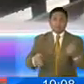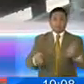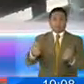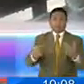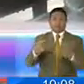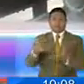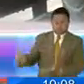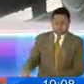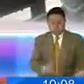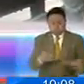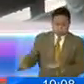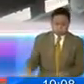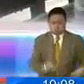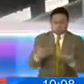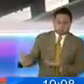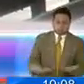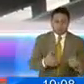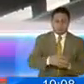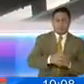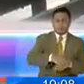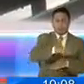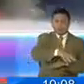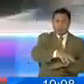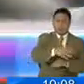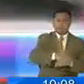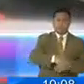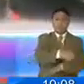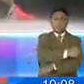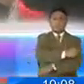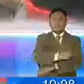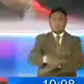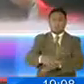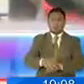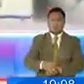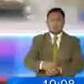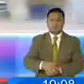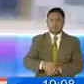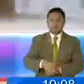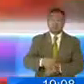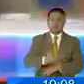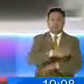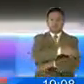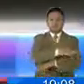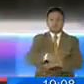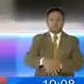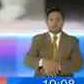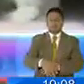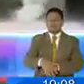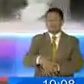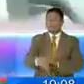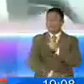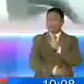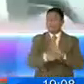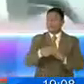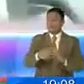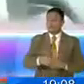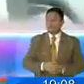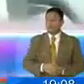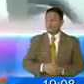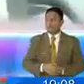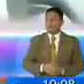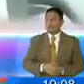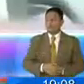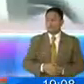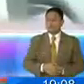kits electorales para las provincias amazónicas de Morona, Santiago, Zamora, Chinchipe y Pastaza. Continuamos con